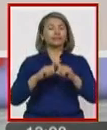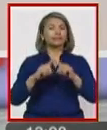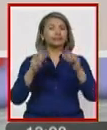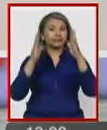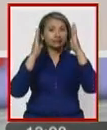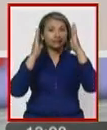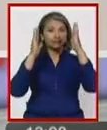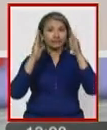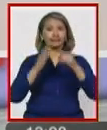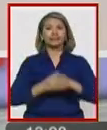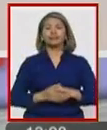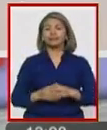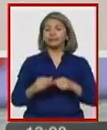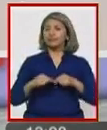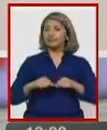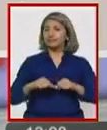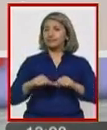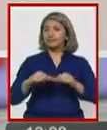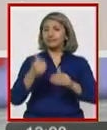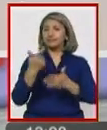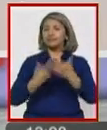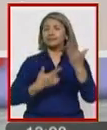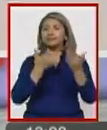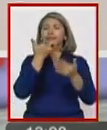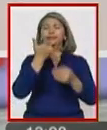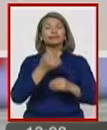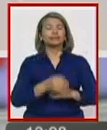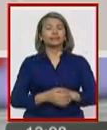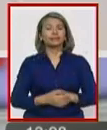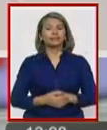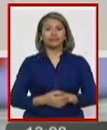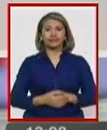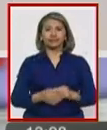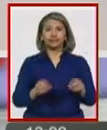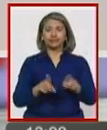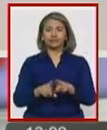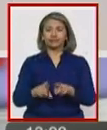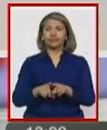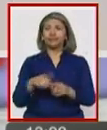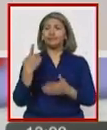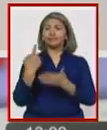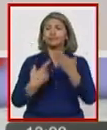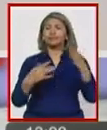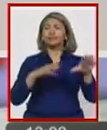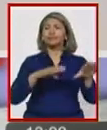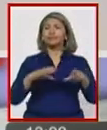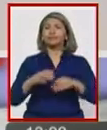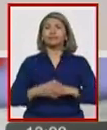vamos a estar al pendiente para dar seguimiento qué sucedió exactamente y sobre todo en